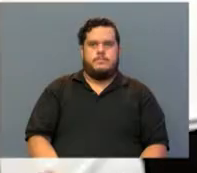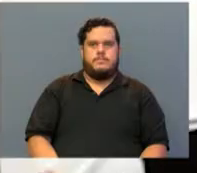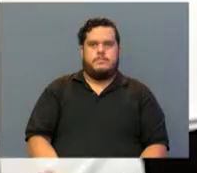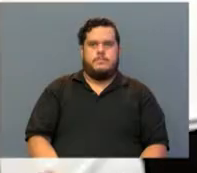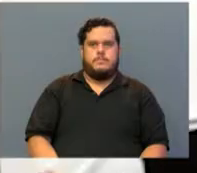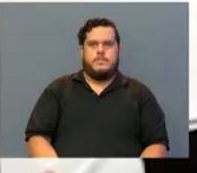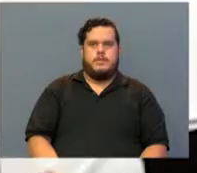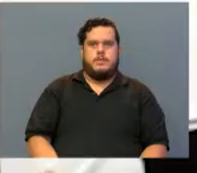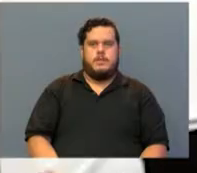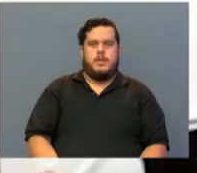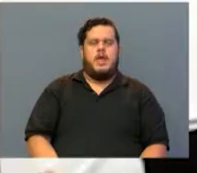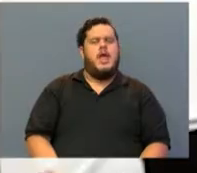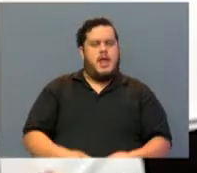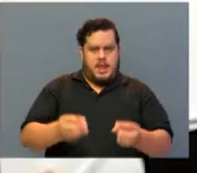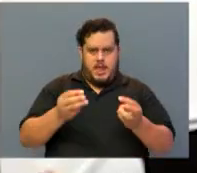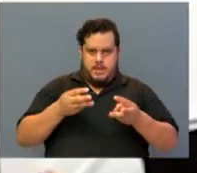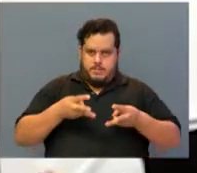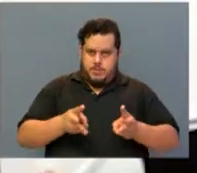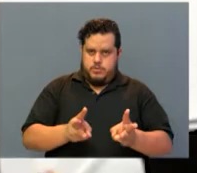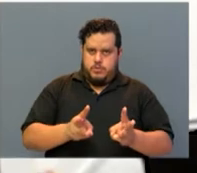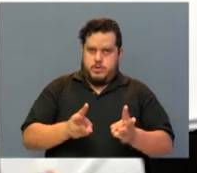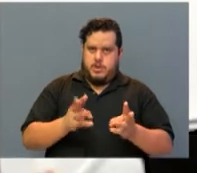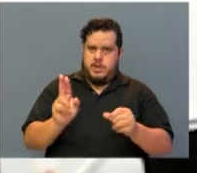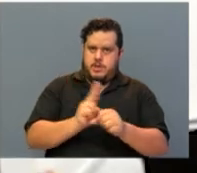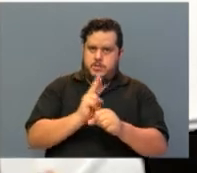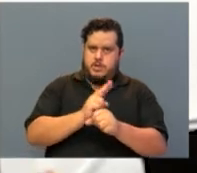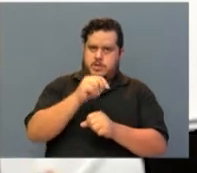La metodología que utilizan acá